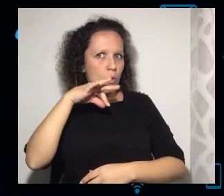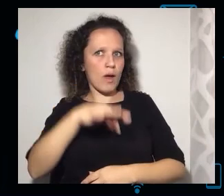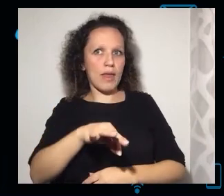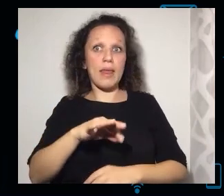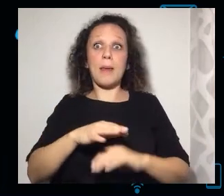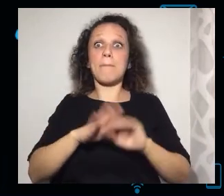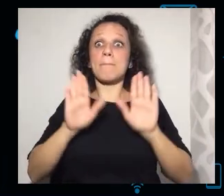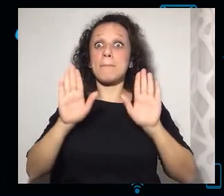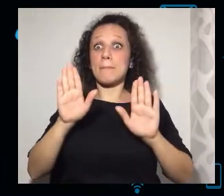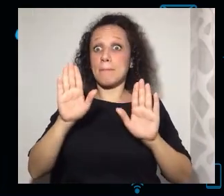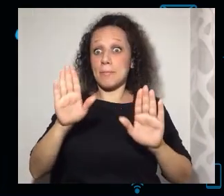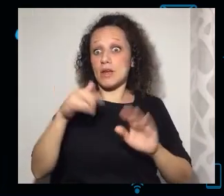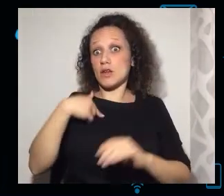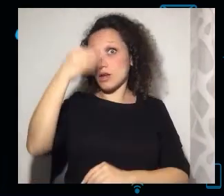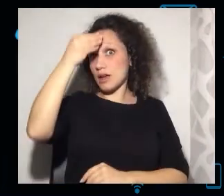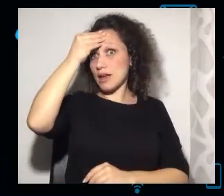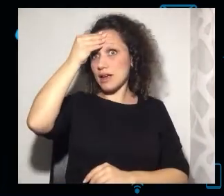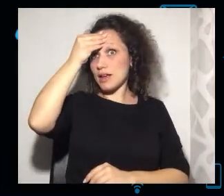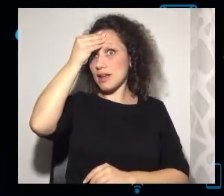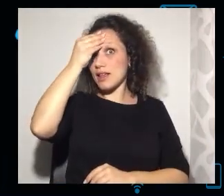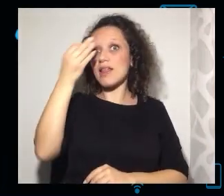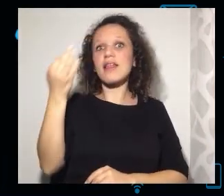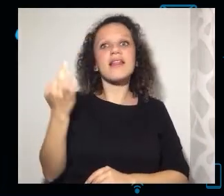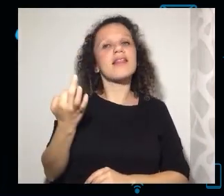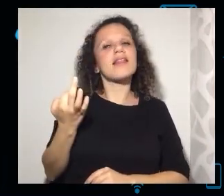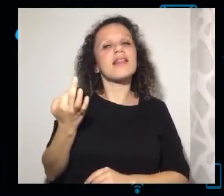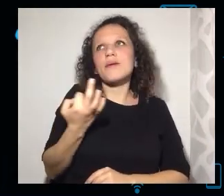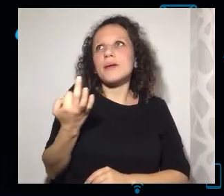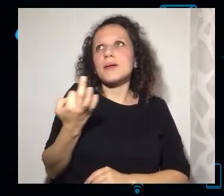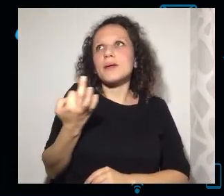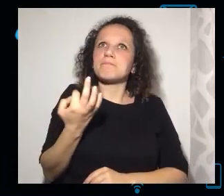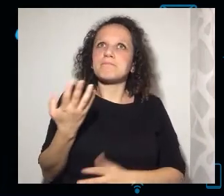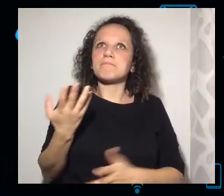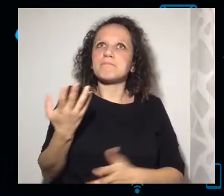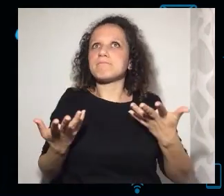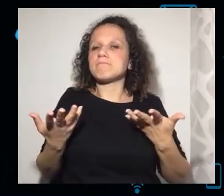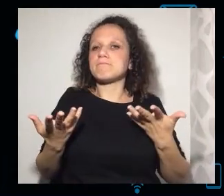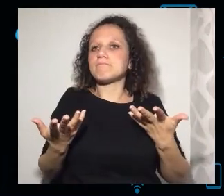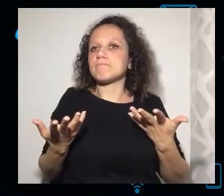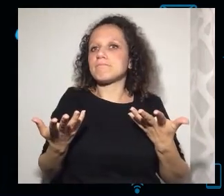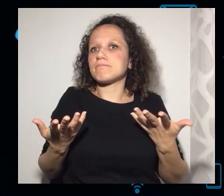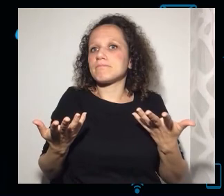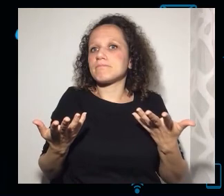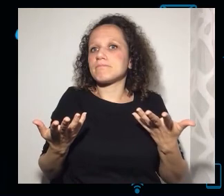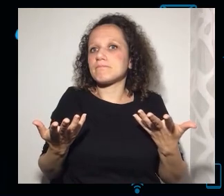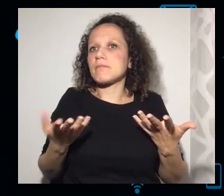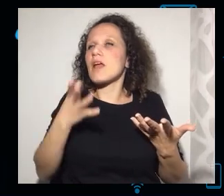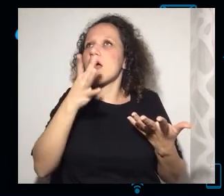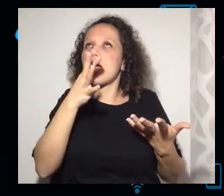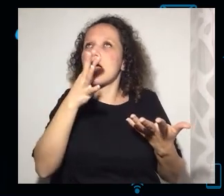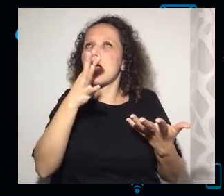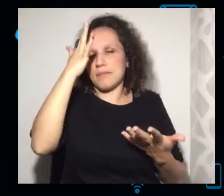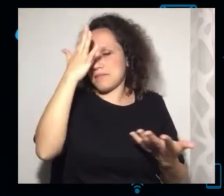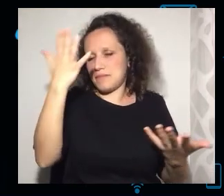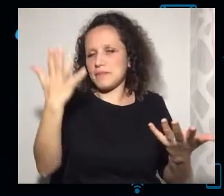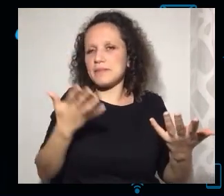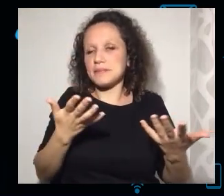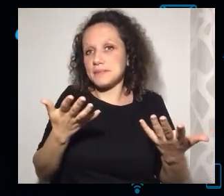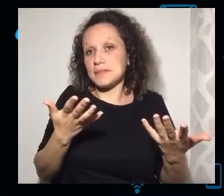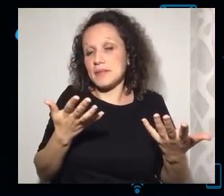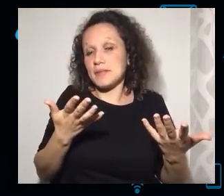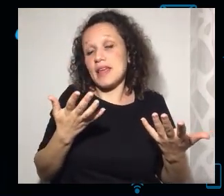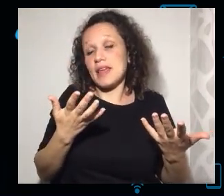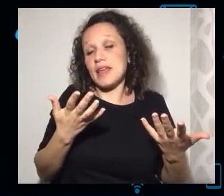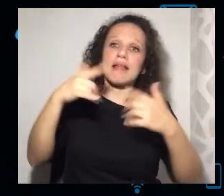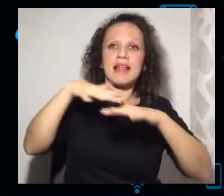que tiene que formar parte de nuestra ahora no cuando cuando uno piensa no la leemos en